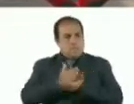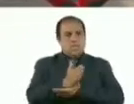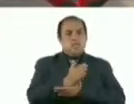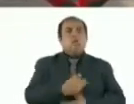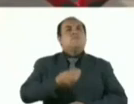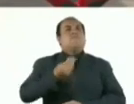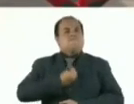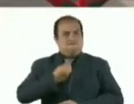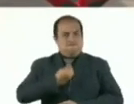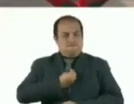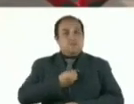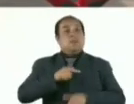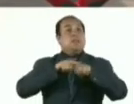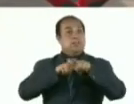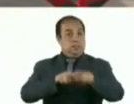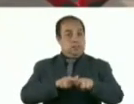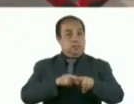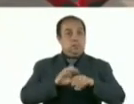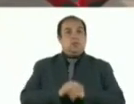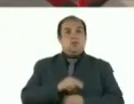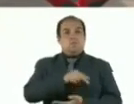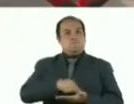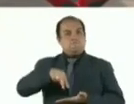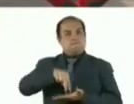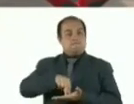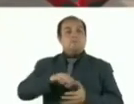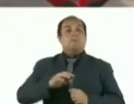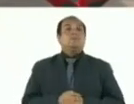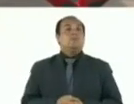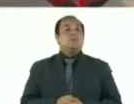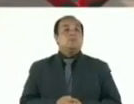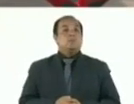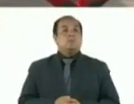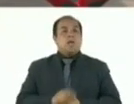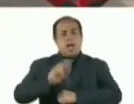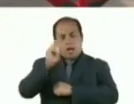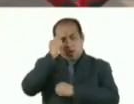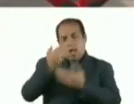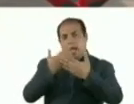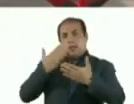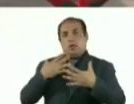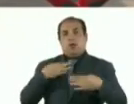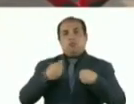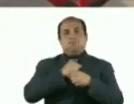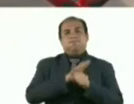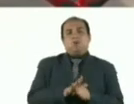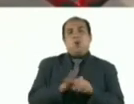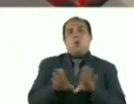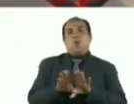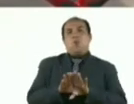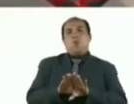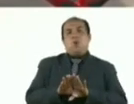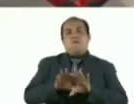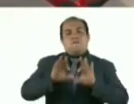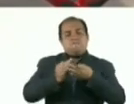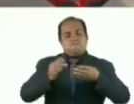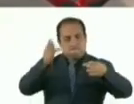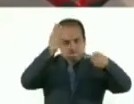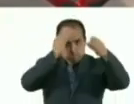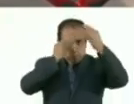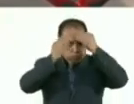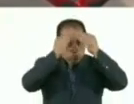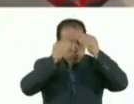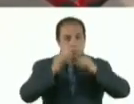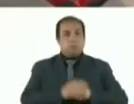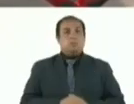resistimos, que aguantamos y que seguimos de pie. Y hay que recordar esos momentos de la pandemia como lecciones de las cuales